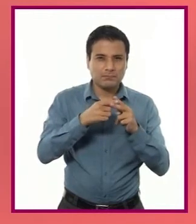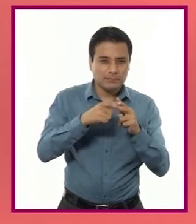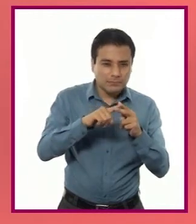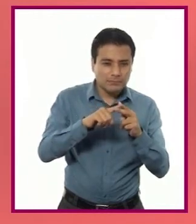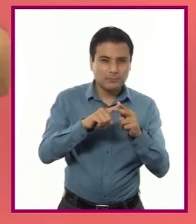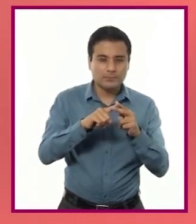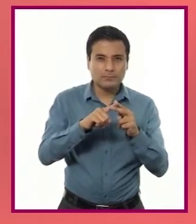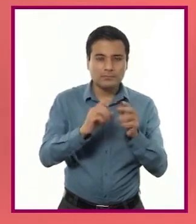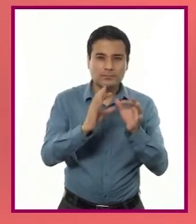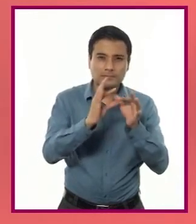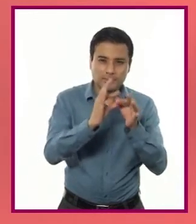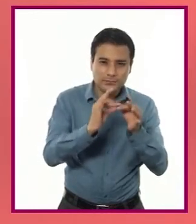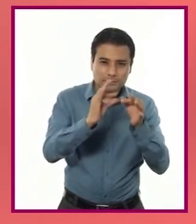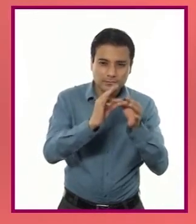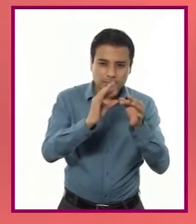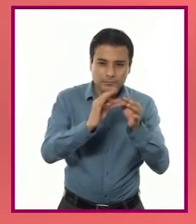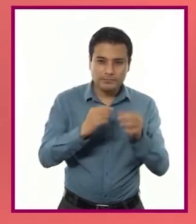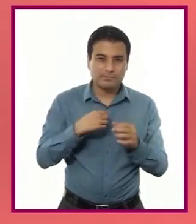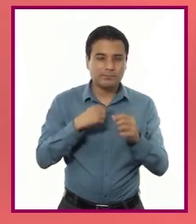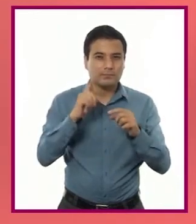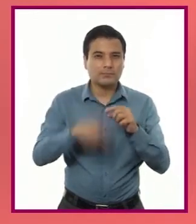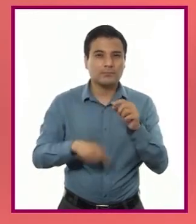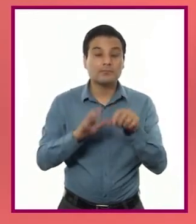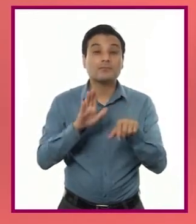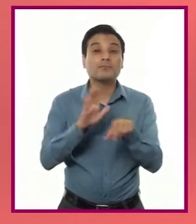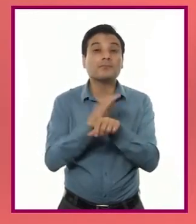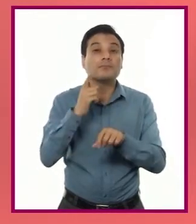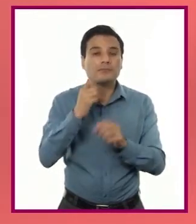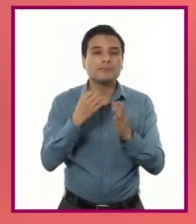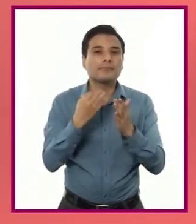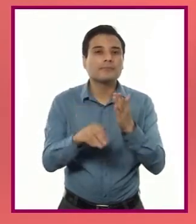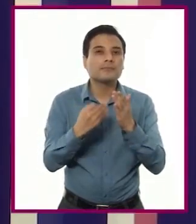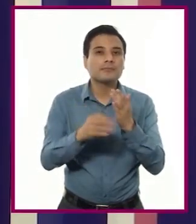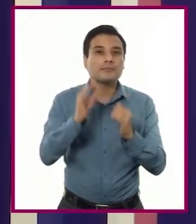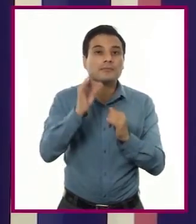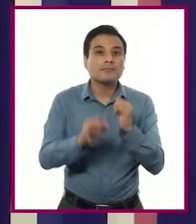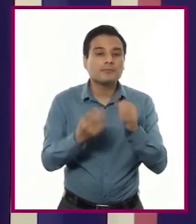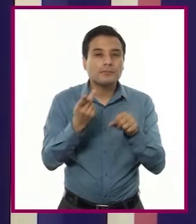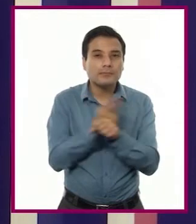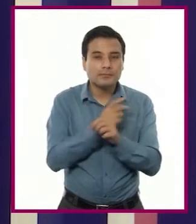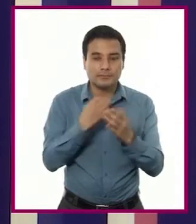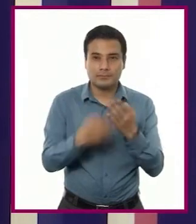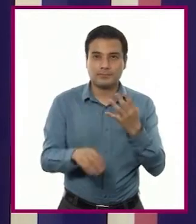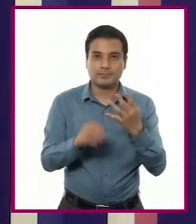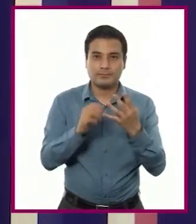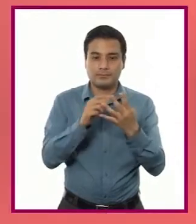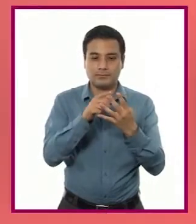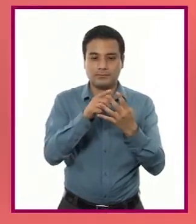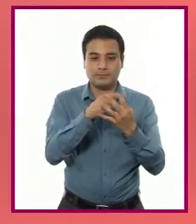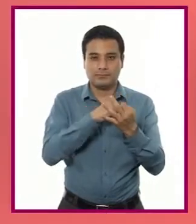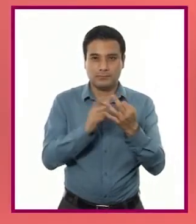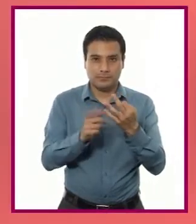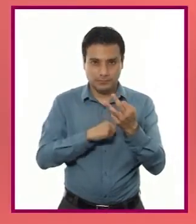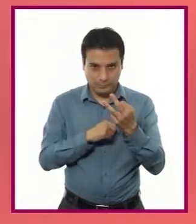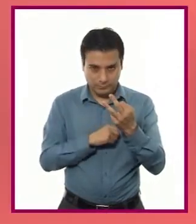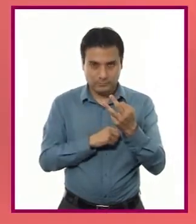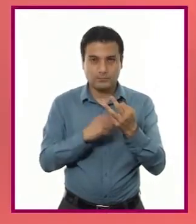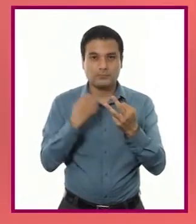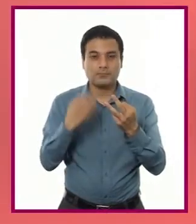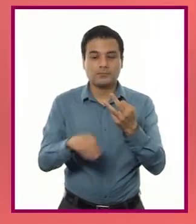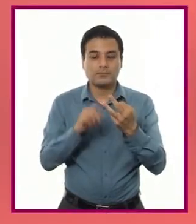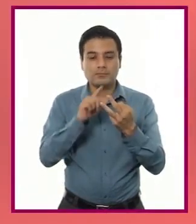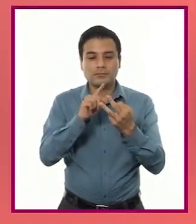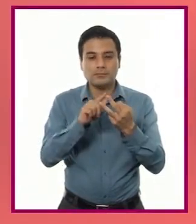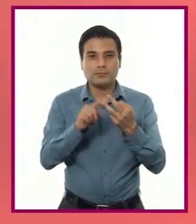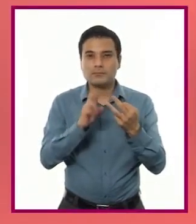para descartar esa opción es que no se concluye el proceso. Así que quedan 2 opciones. Y la respuesta